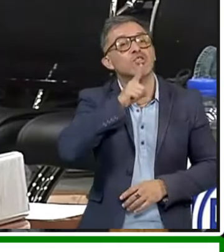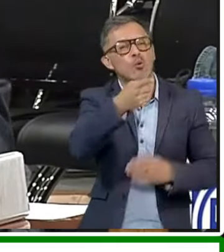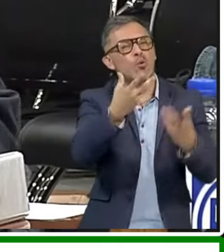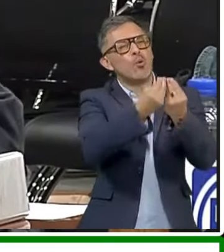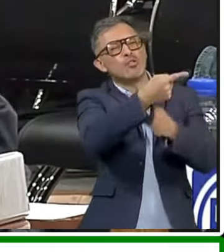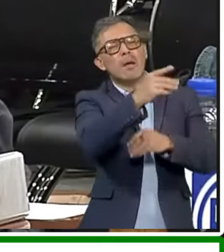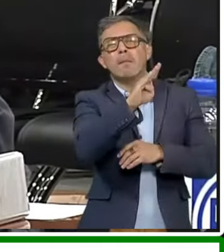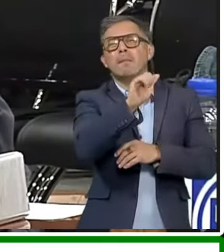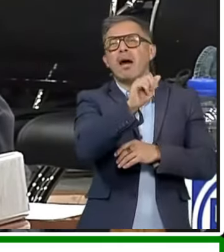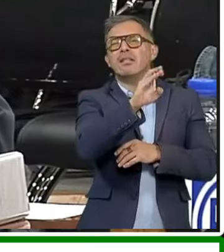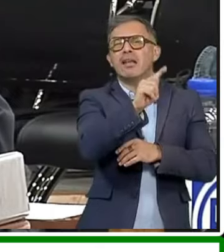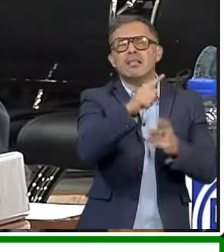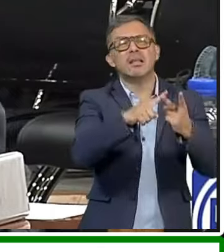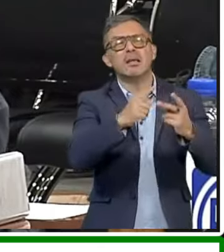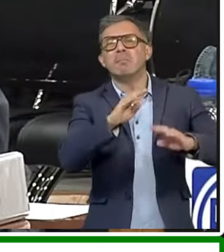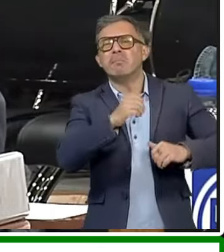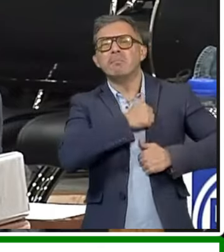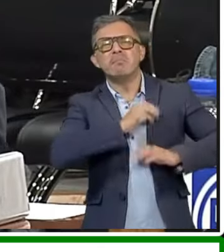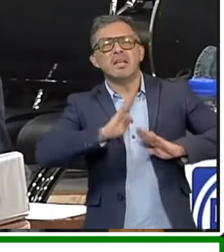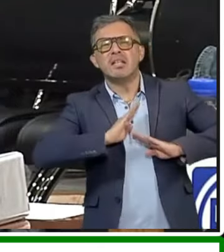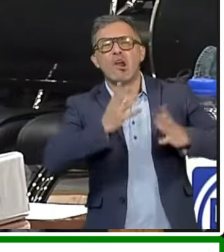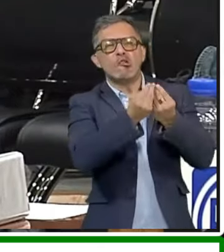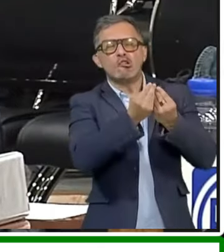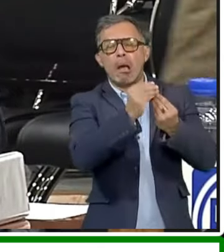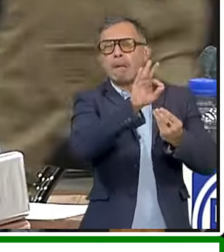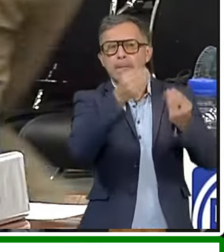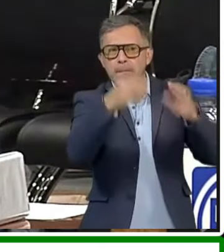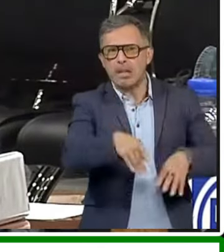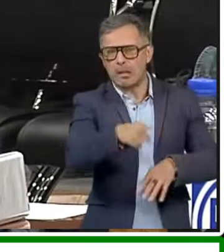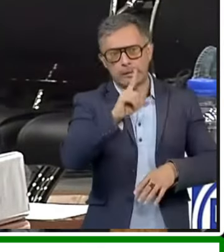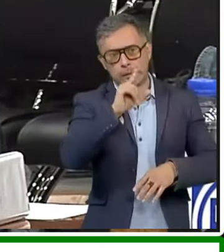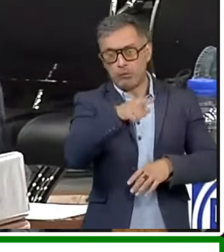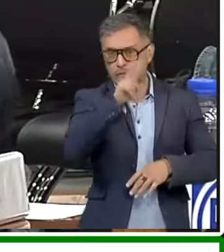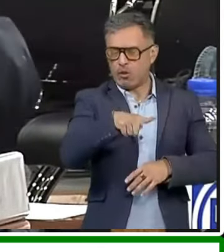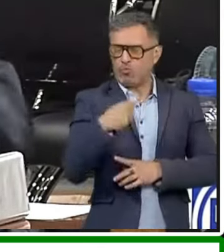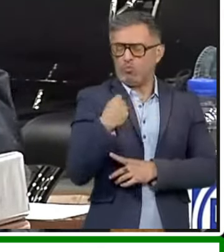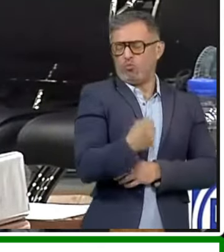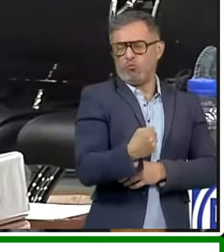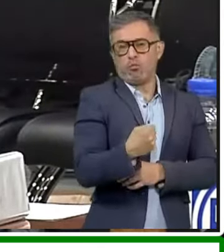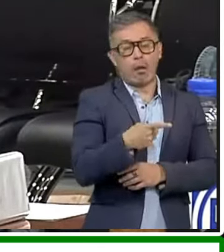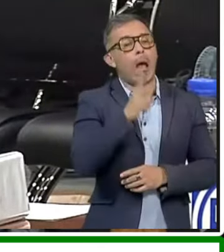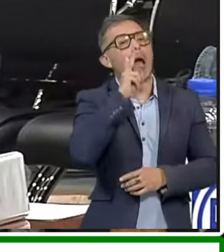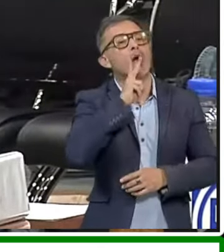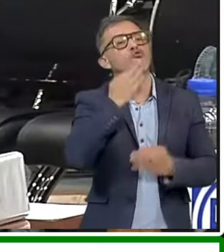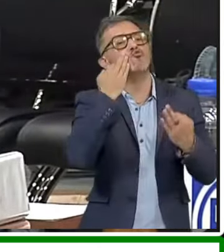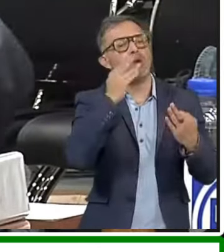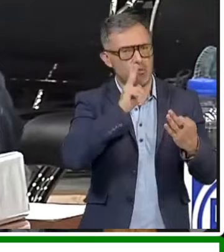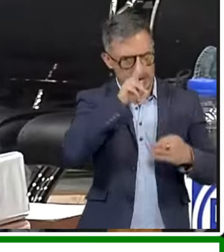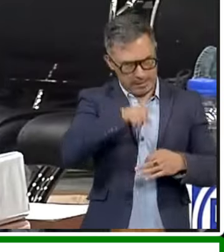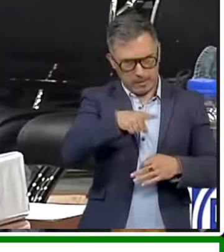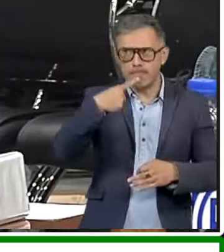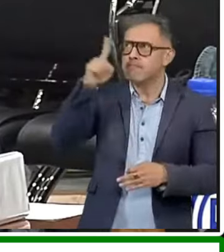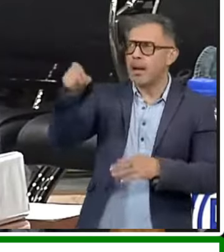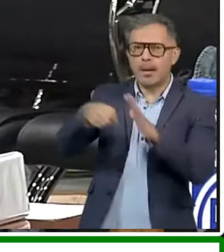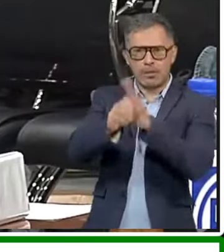Bartlett y con los militares. Es un autoritario. Lo quiero ver que presente la denuncia penal y a ver qué hace